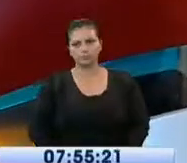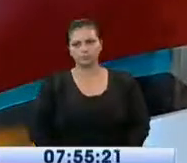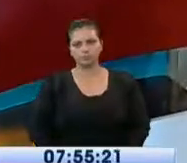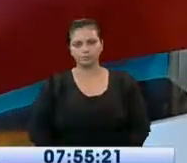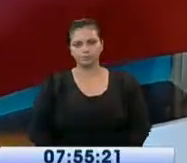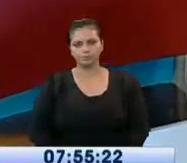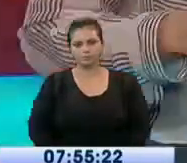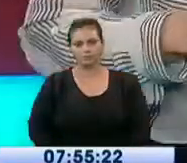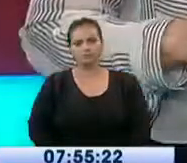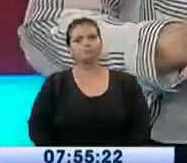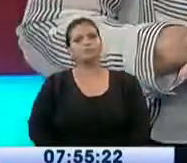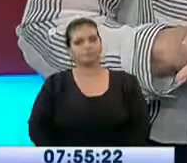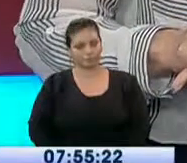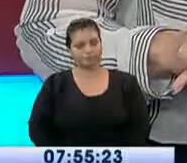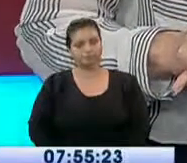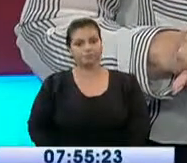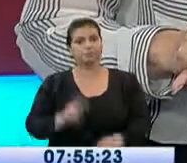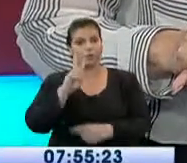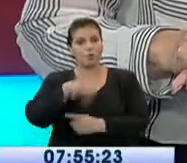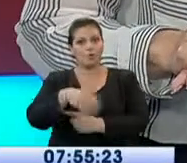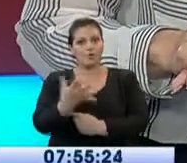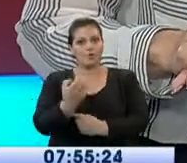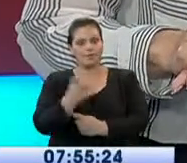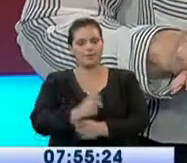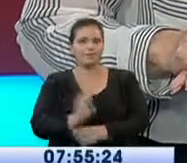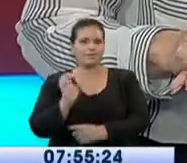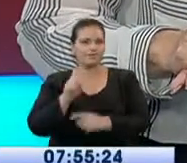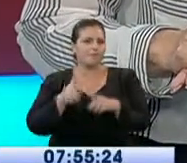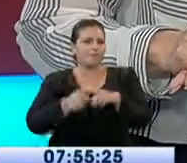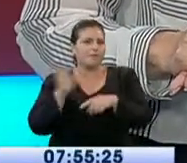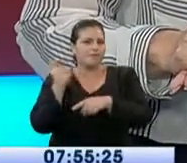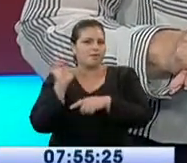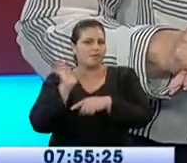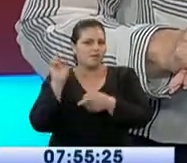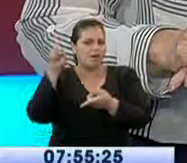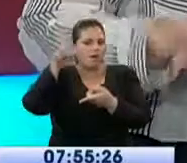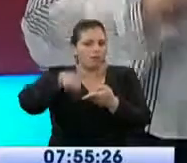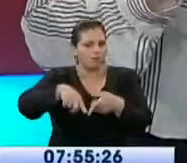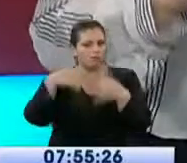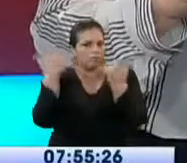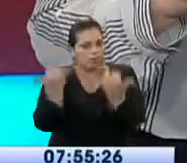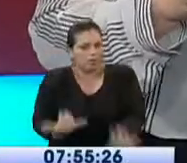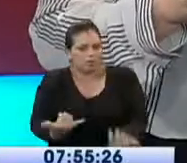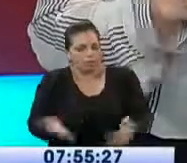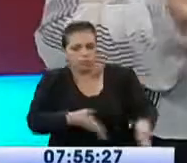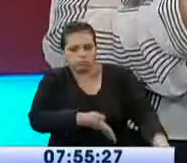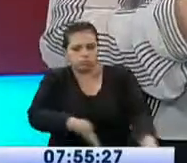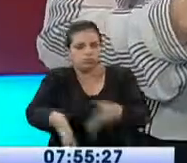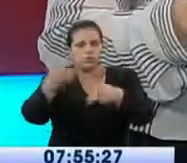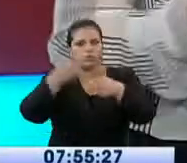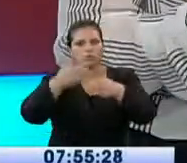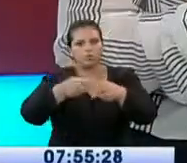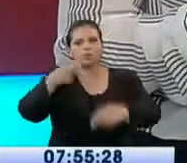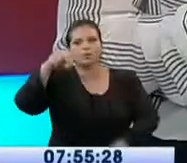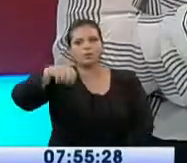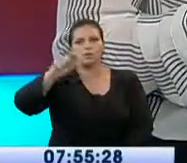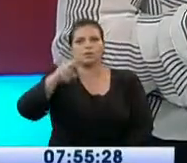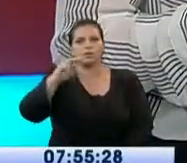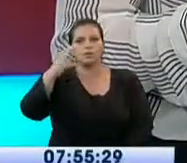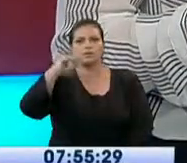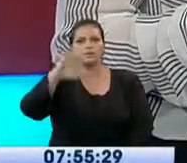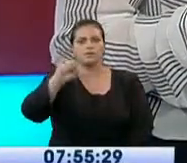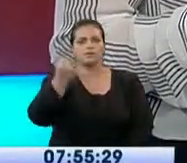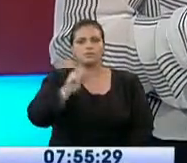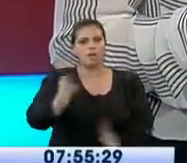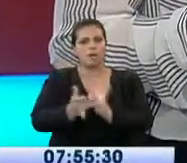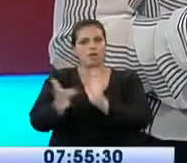56 accidentes de tránsito se han registrado a lo largo del año en la autopista Narcisa de Jesús. El último de ellos fue el fin de semana. Una pareja de